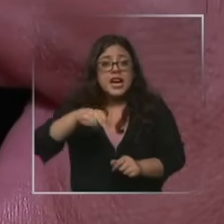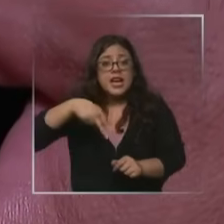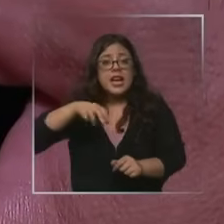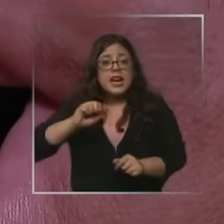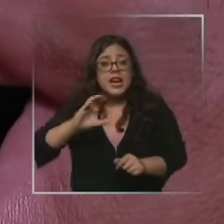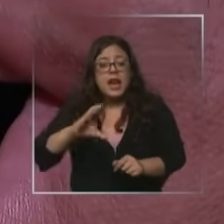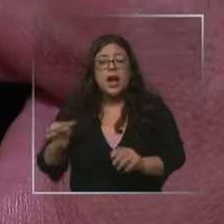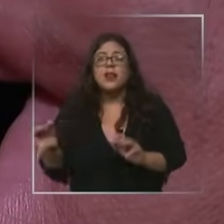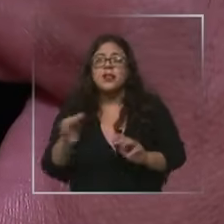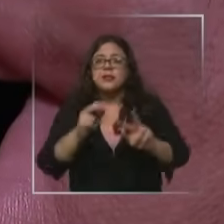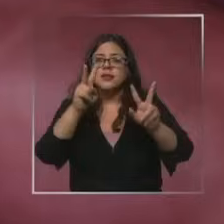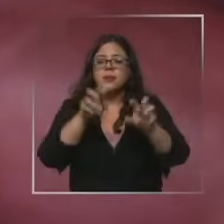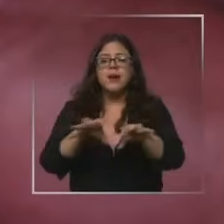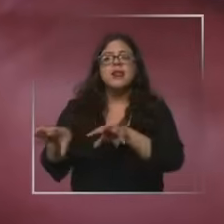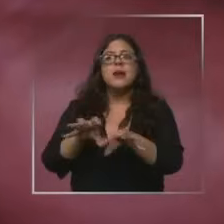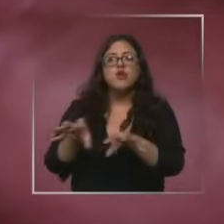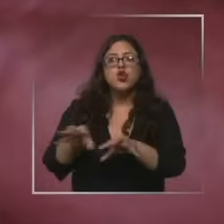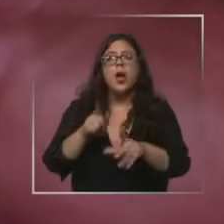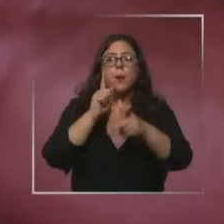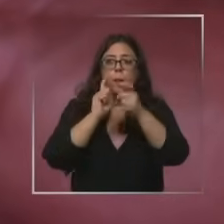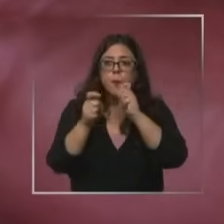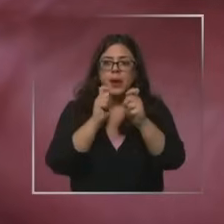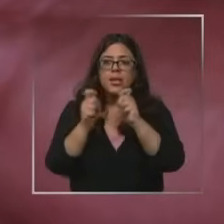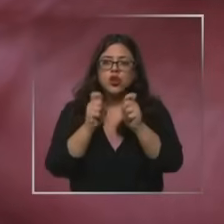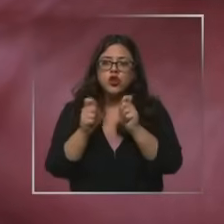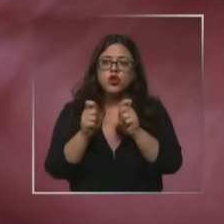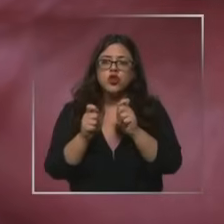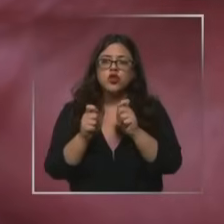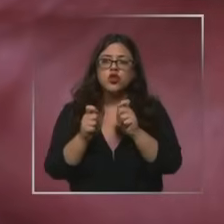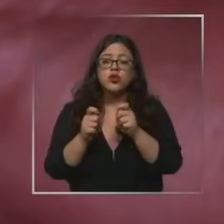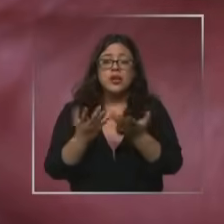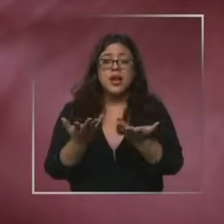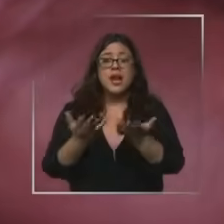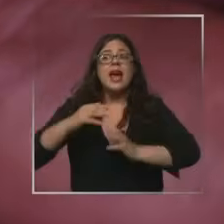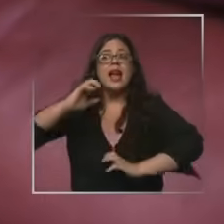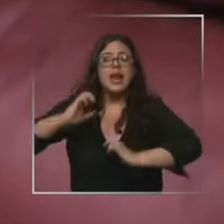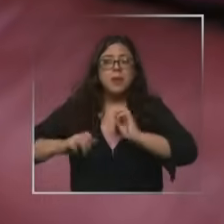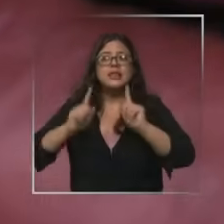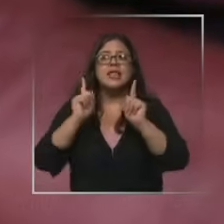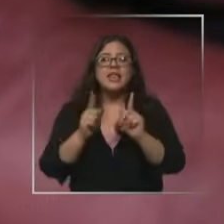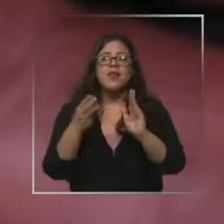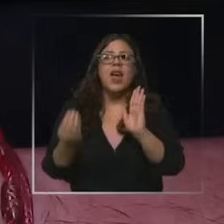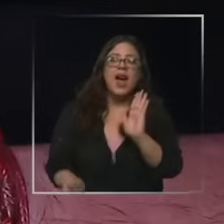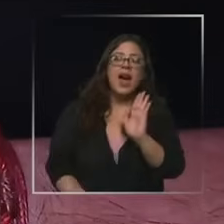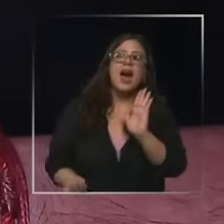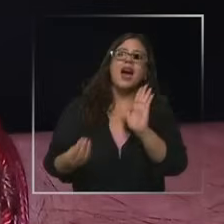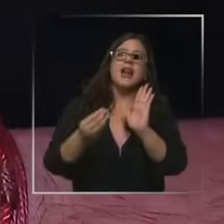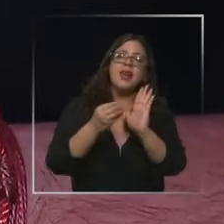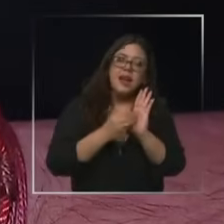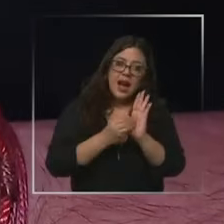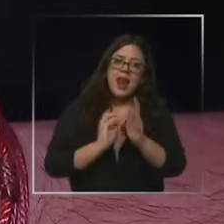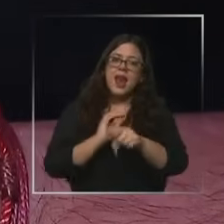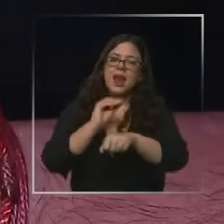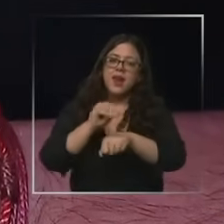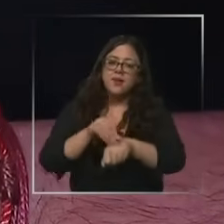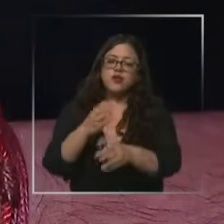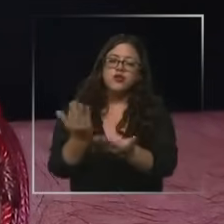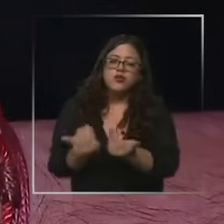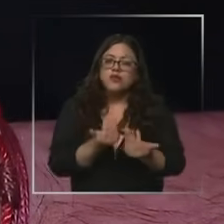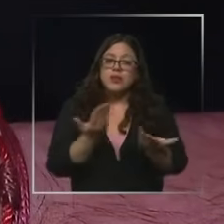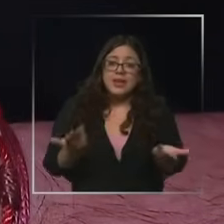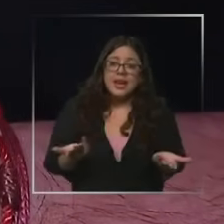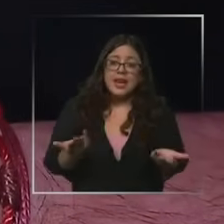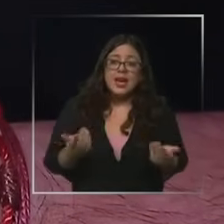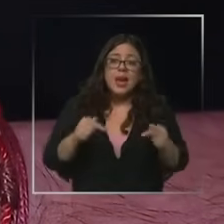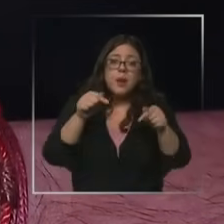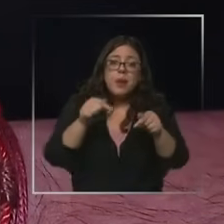que tratándose de productos potencialmente peligrosos, el proveedor debe incorporar las advertencias necesarias para que su